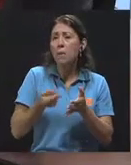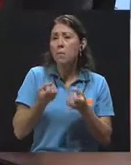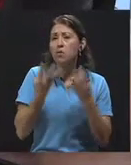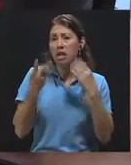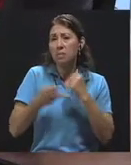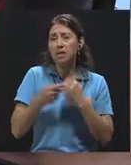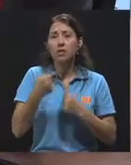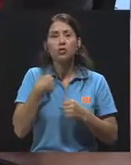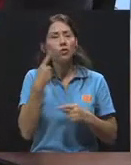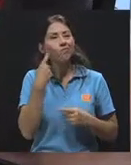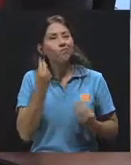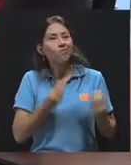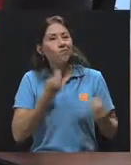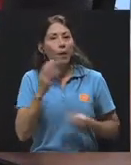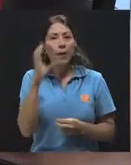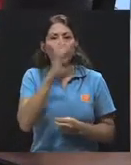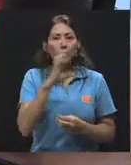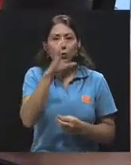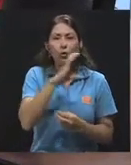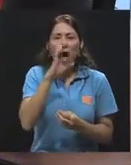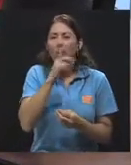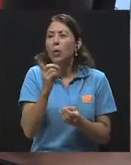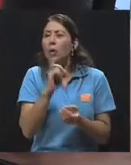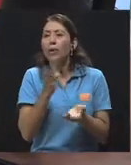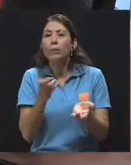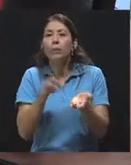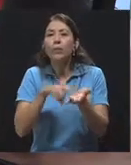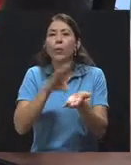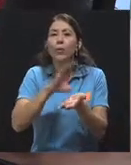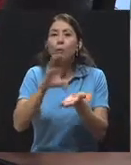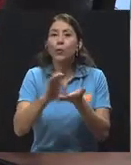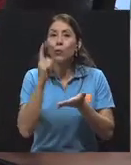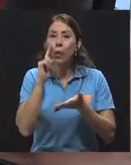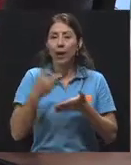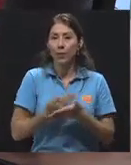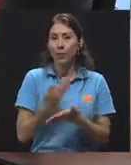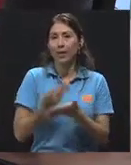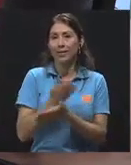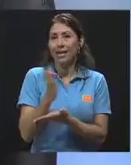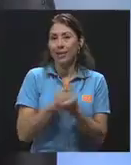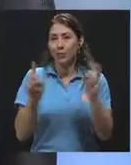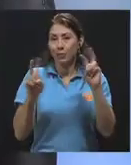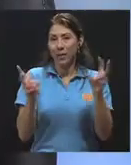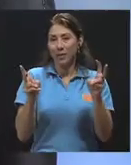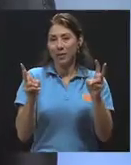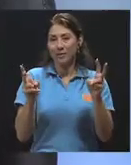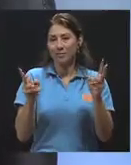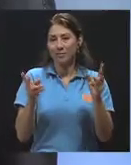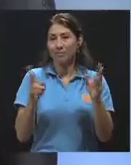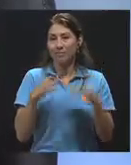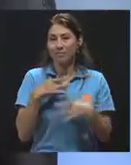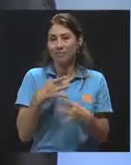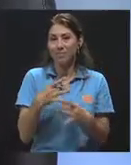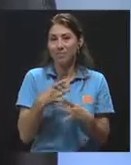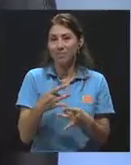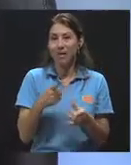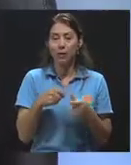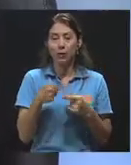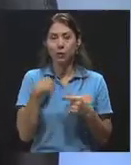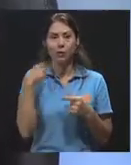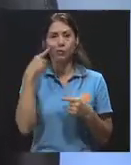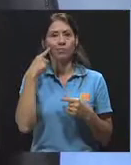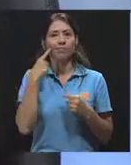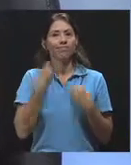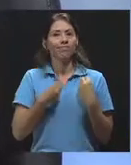un curso para actualizarse en ciertos temas, en ciertas áreas que siempre le interesa. Y existe este miedo de invertir